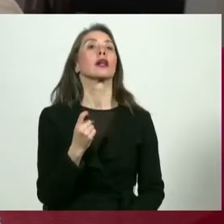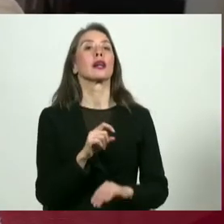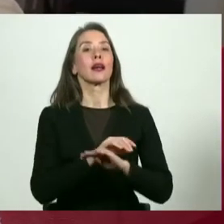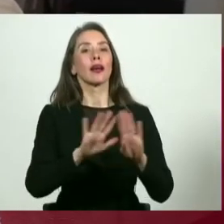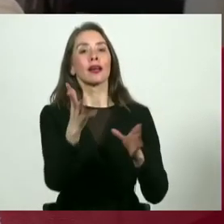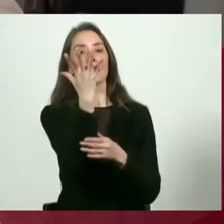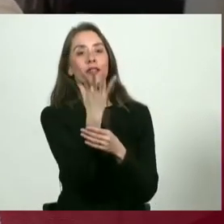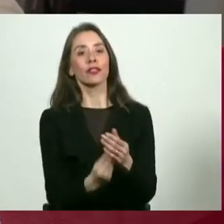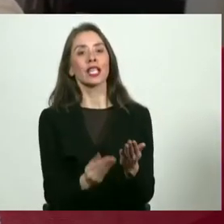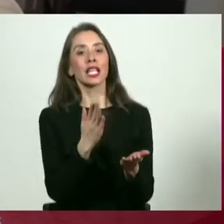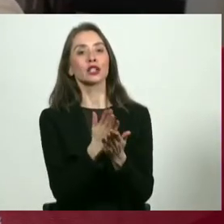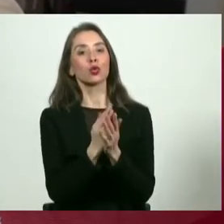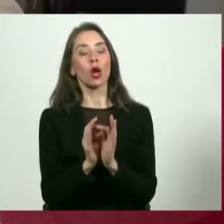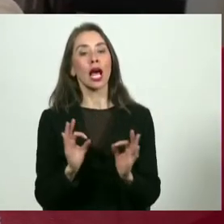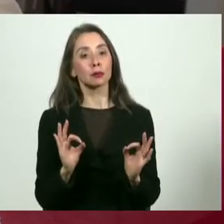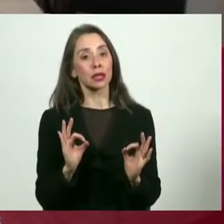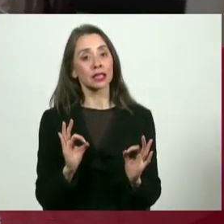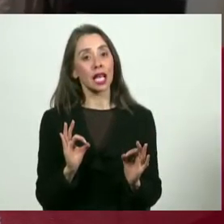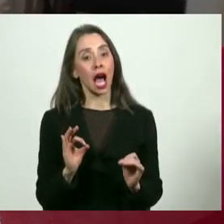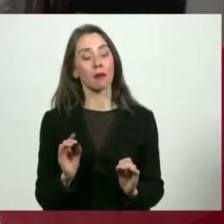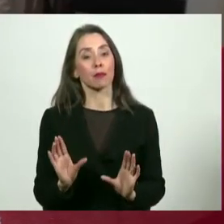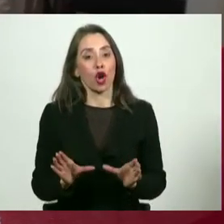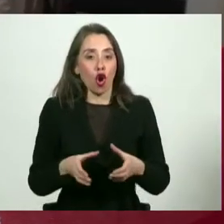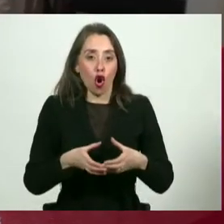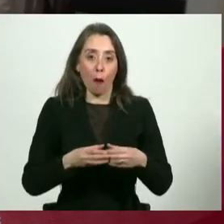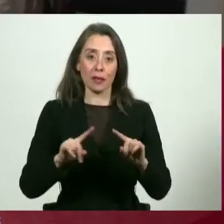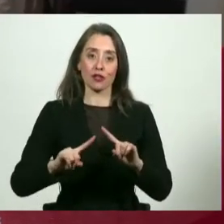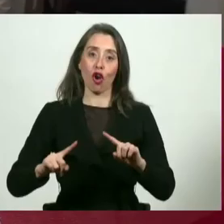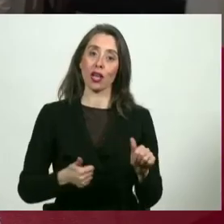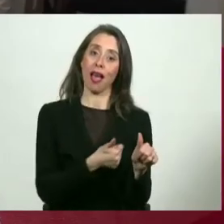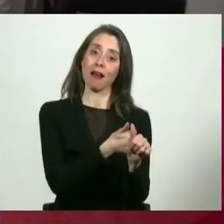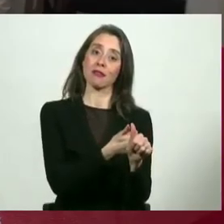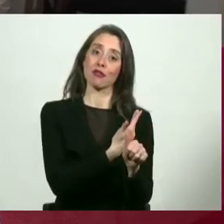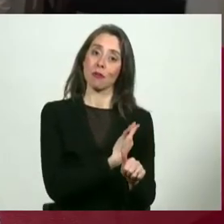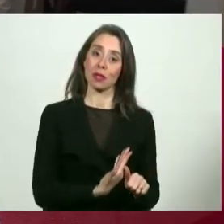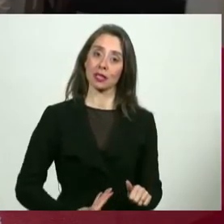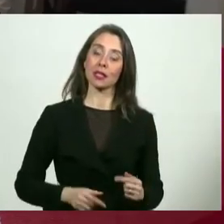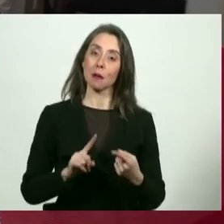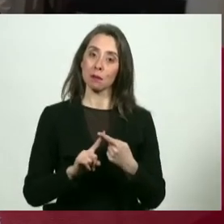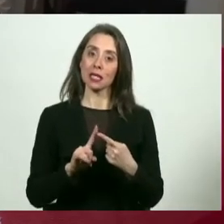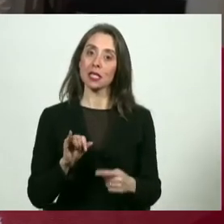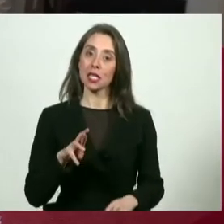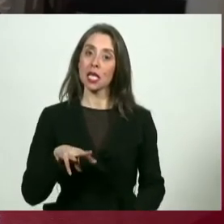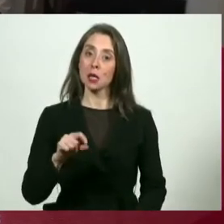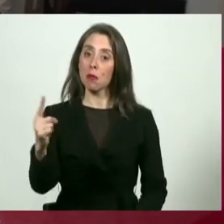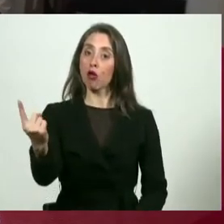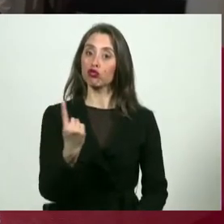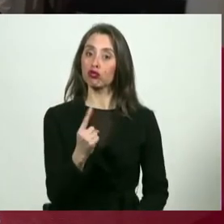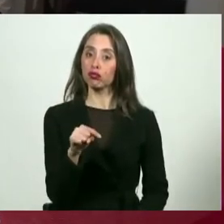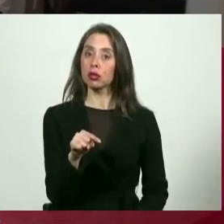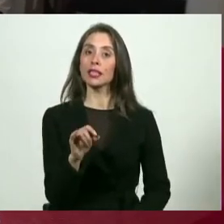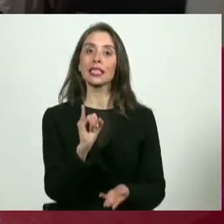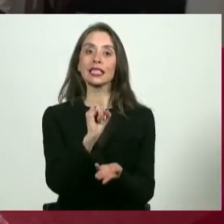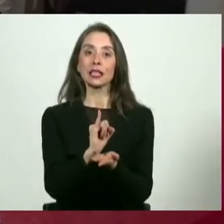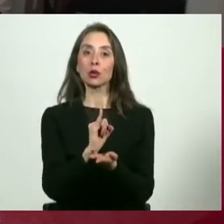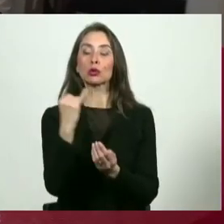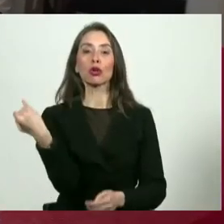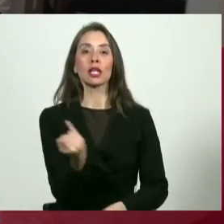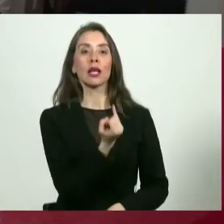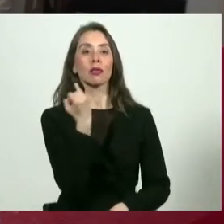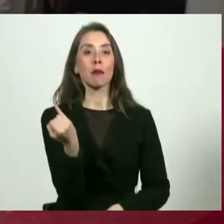complementar la que ya existe en el Código del Trabajo y en la ley antidiscriminación, conocida como ley Zamudio. Entonces,